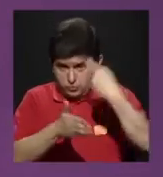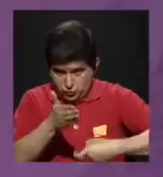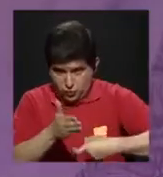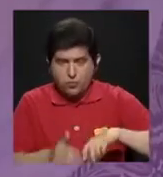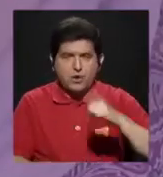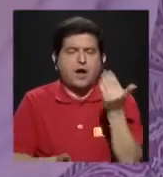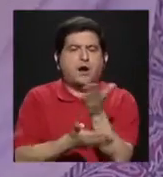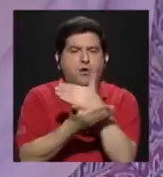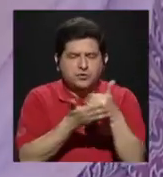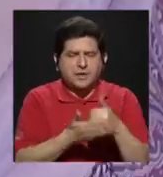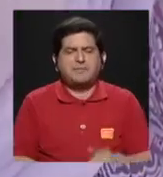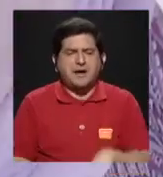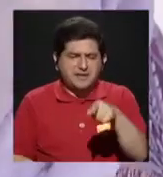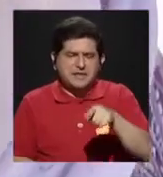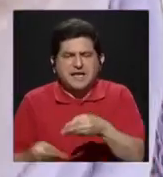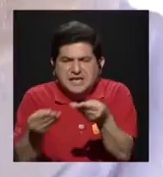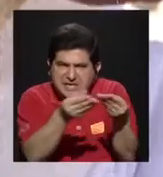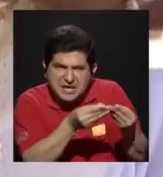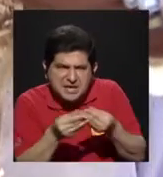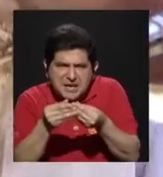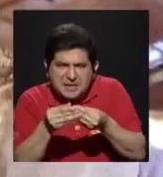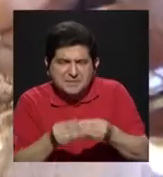la otra es una parte aguada, que es el barro.